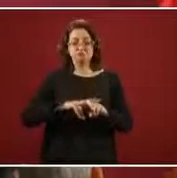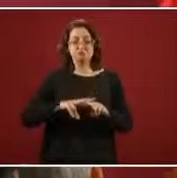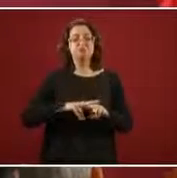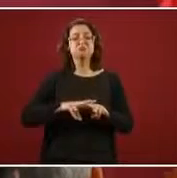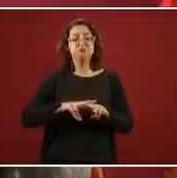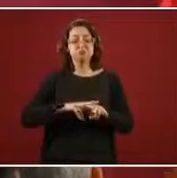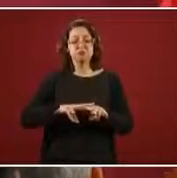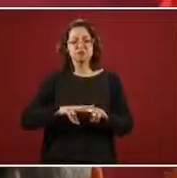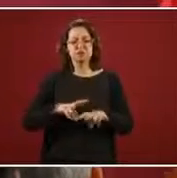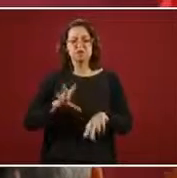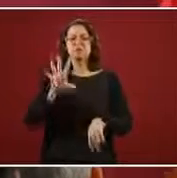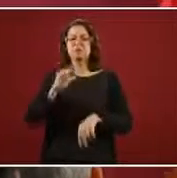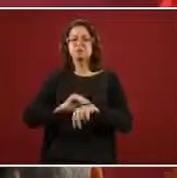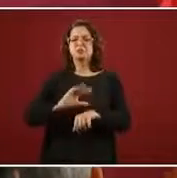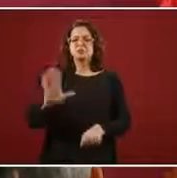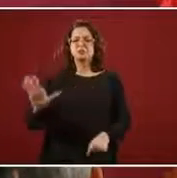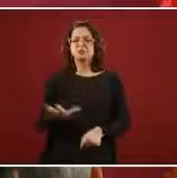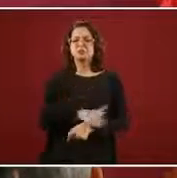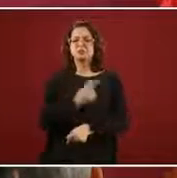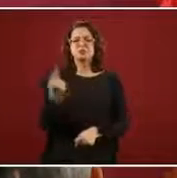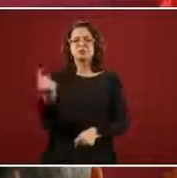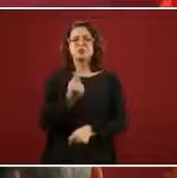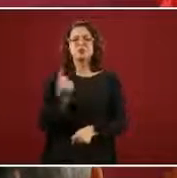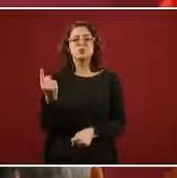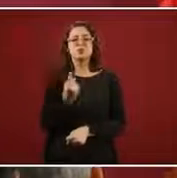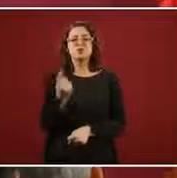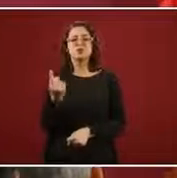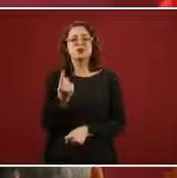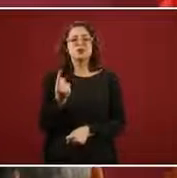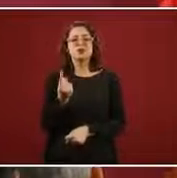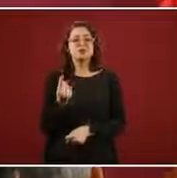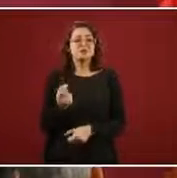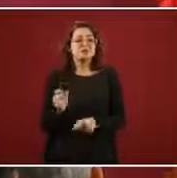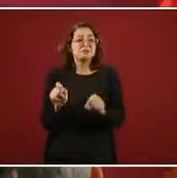¿Por qué? Porque es el tren